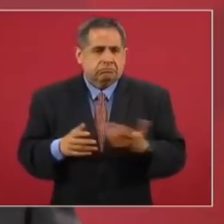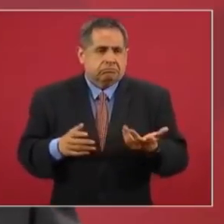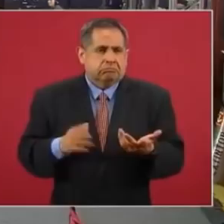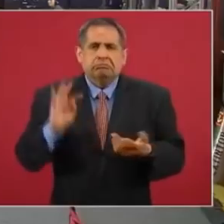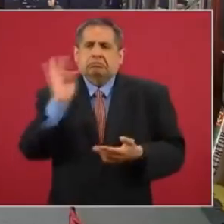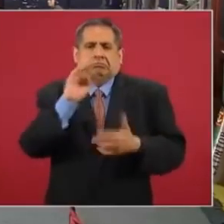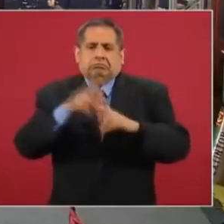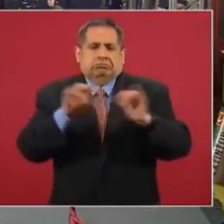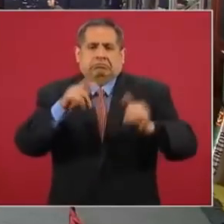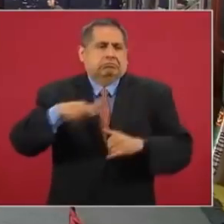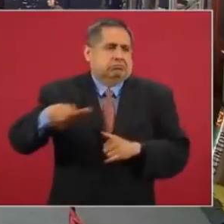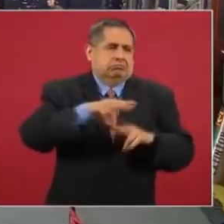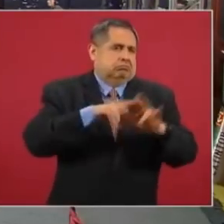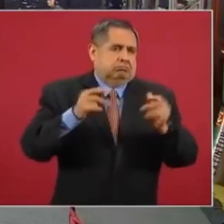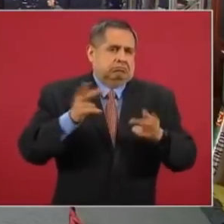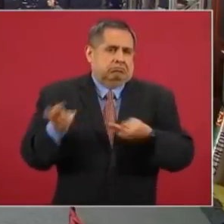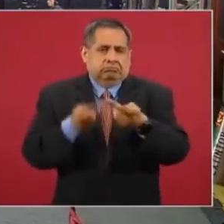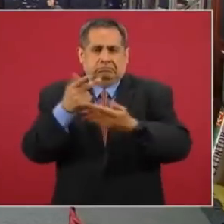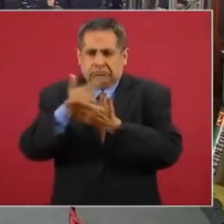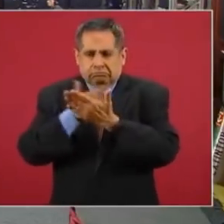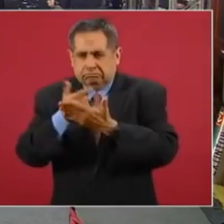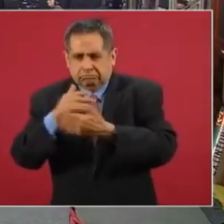que a nadie.